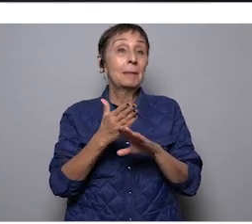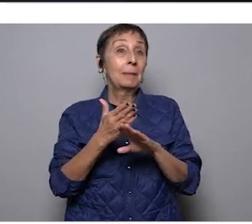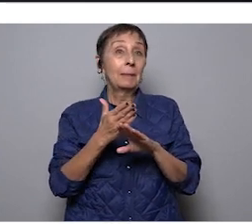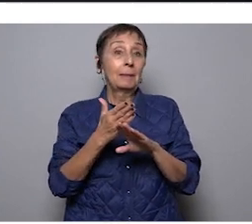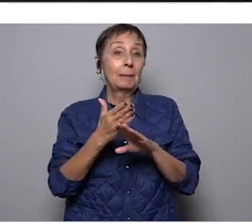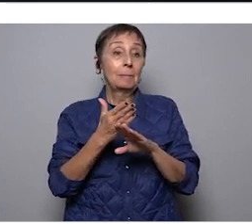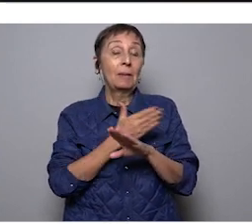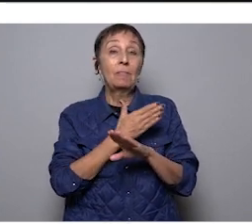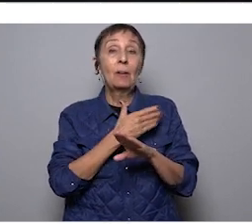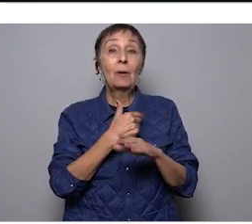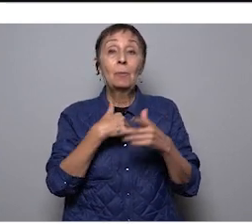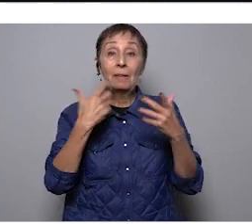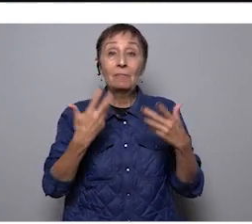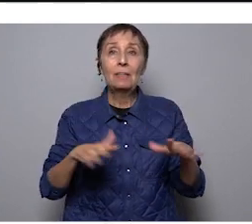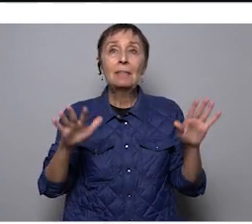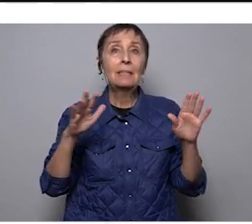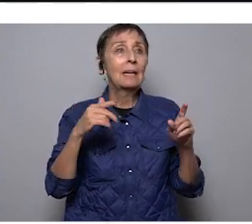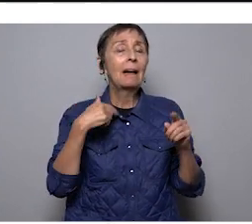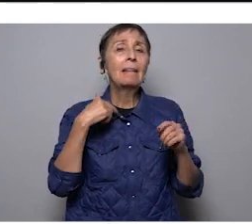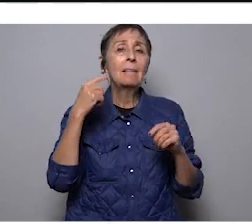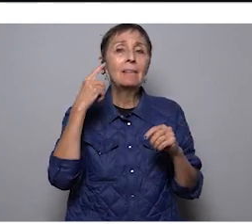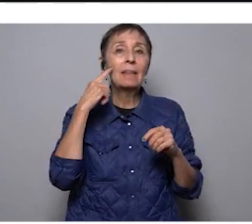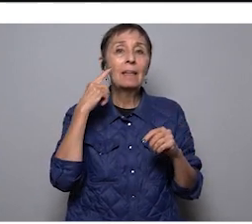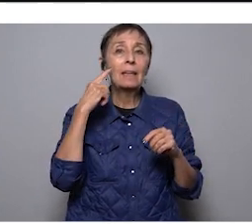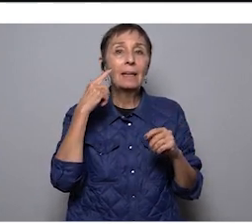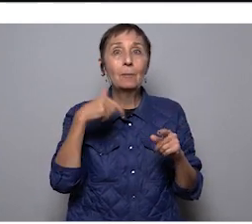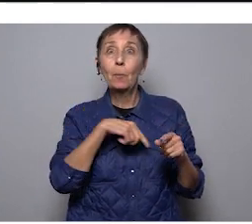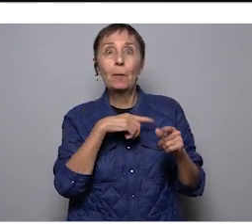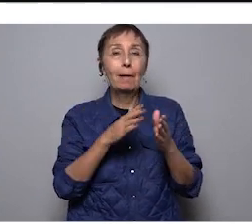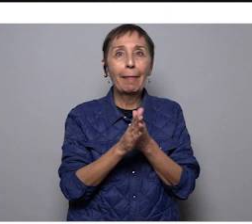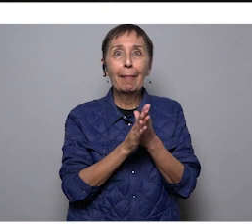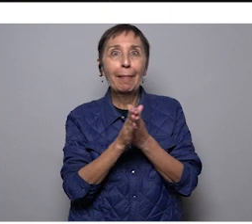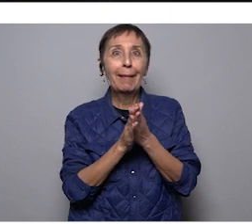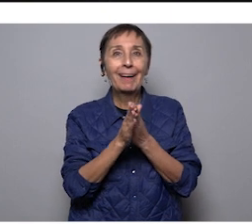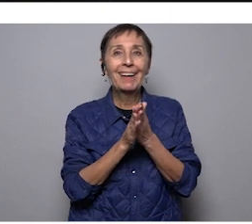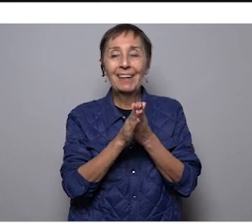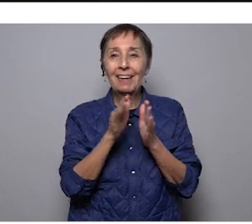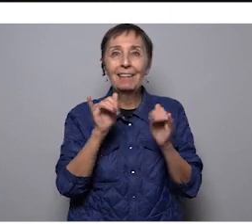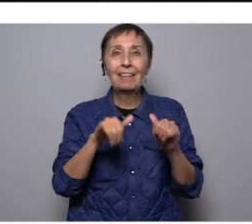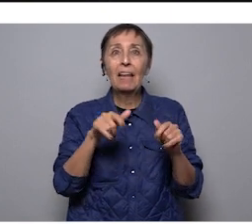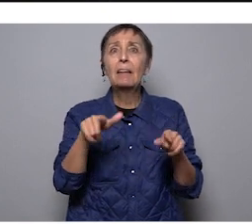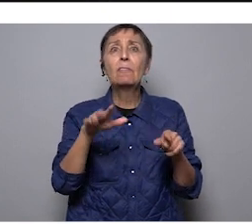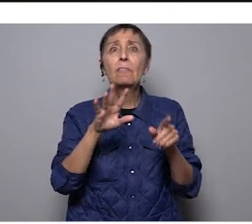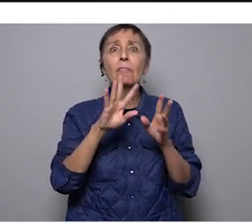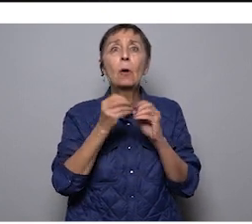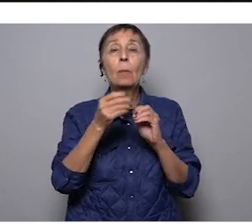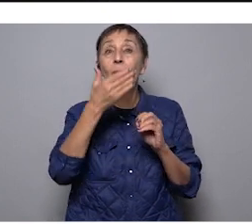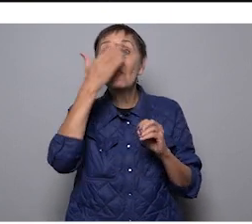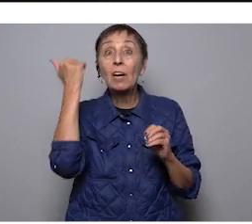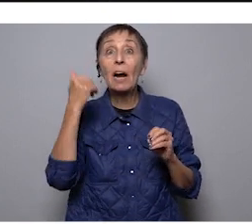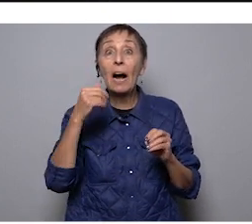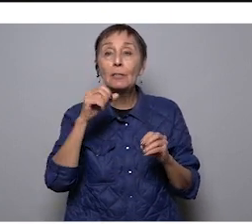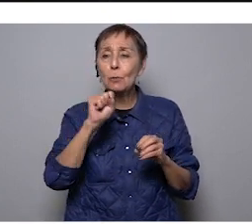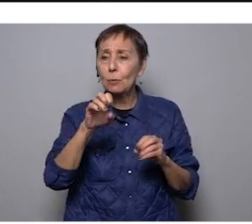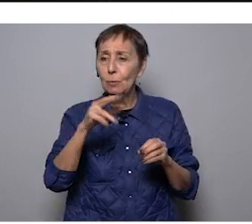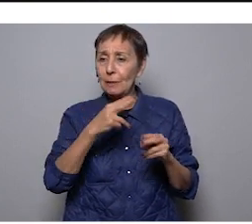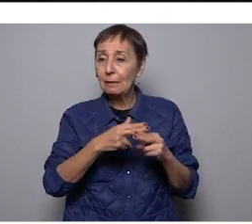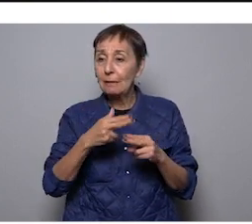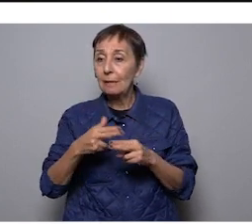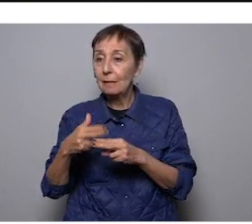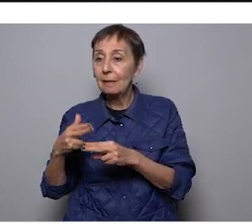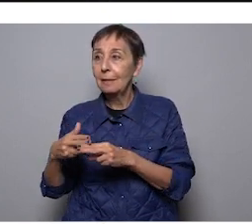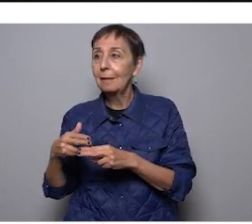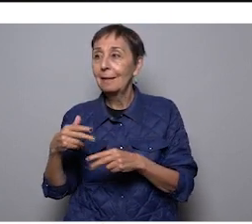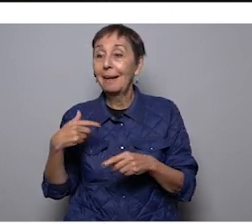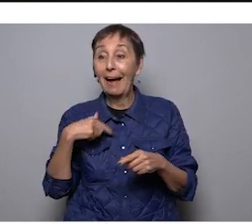emocionamos tanto de estar aquí compartir que tal vez nos olvidamos a presentarnos solamente escuchamos de Isa Entonces si nos